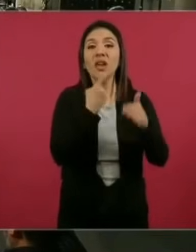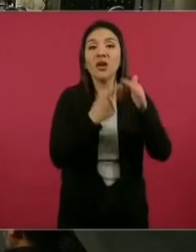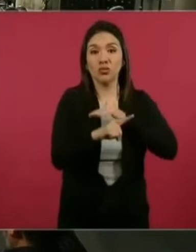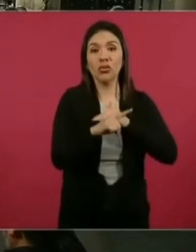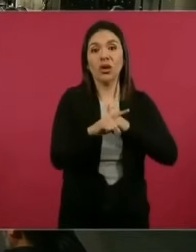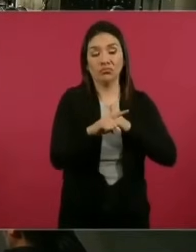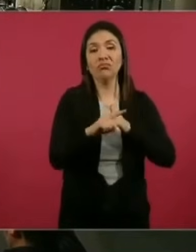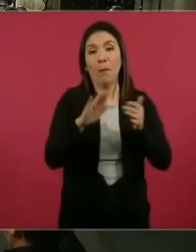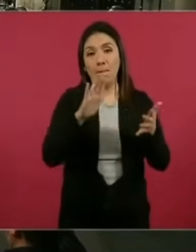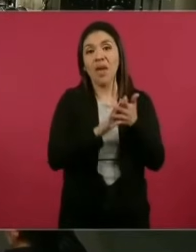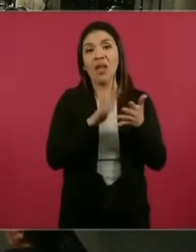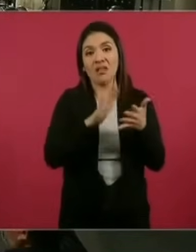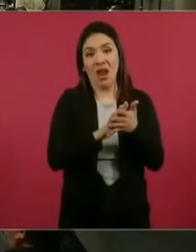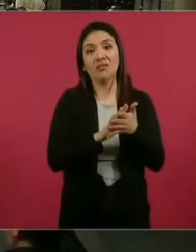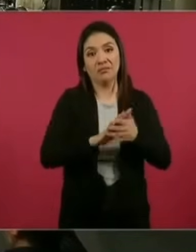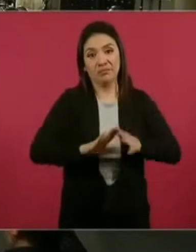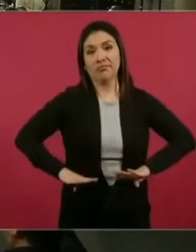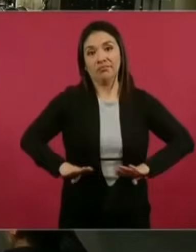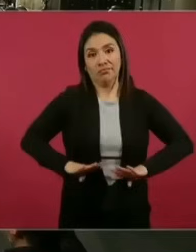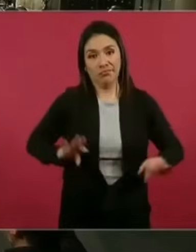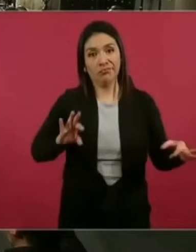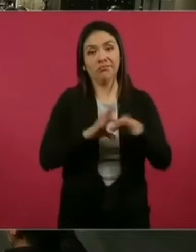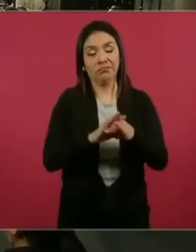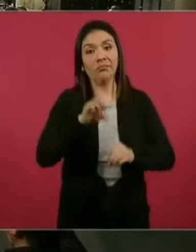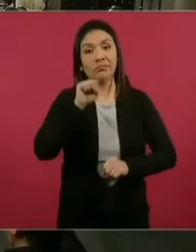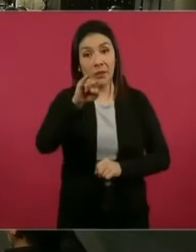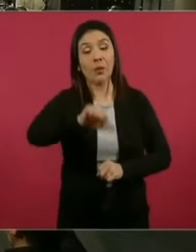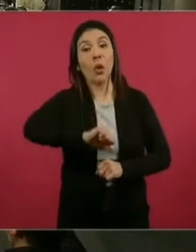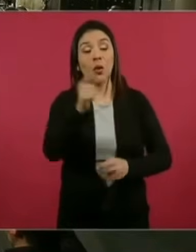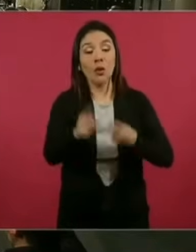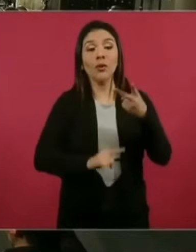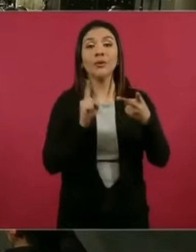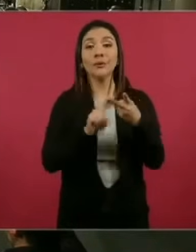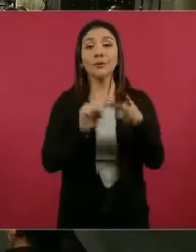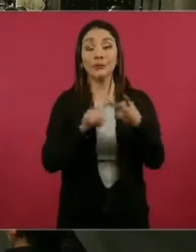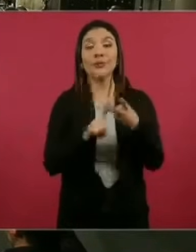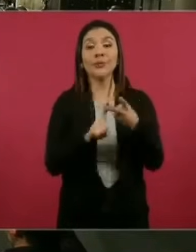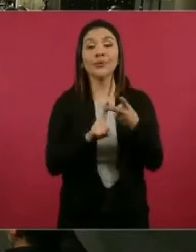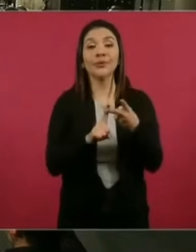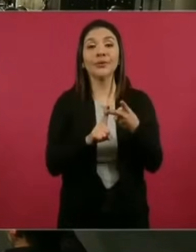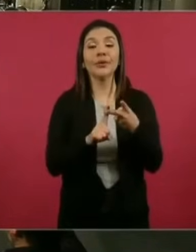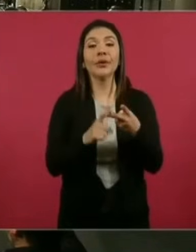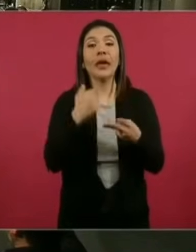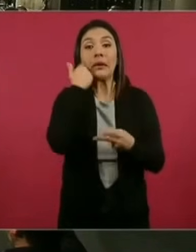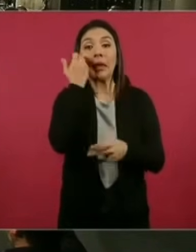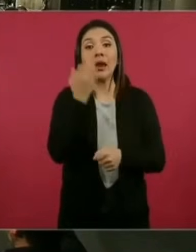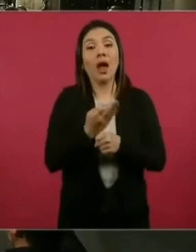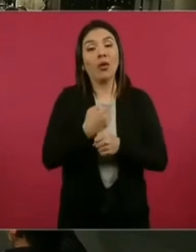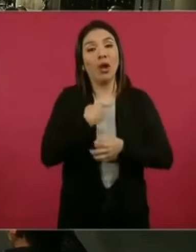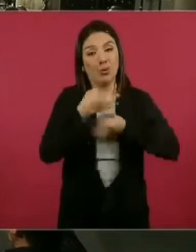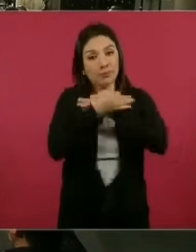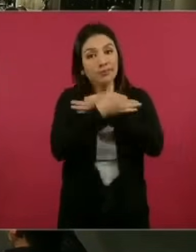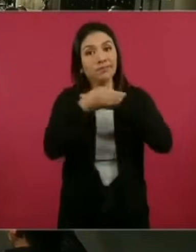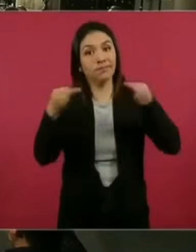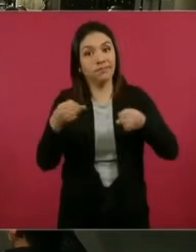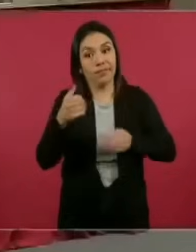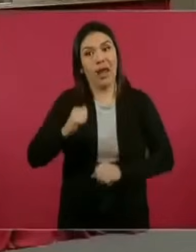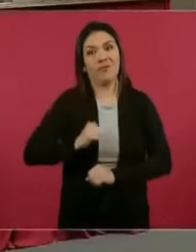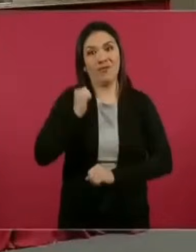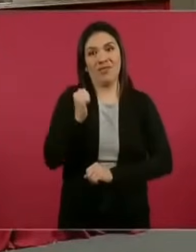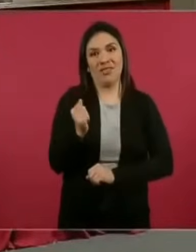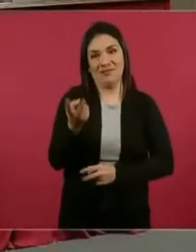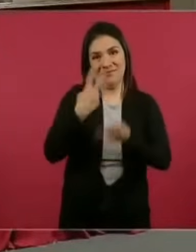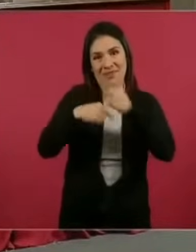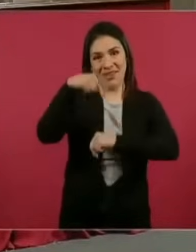penales correspondientes. Y lo segundo que queremos también informar, y aprovechamos este